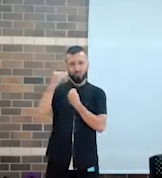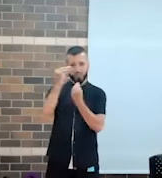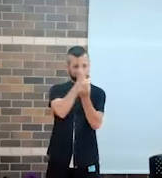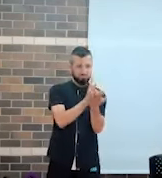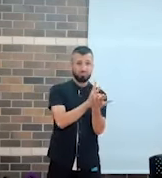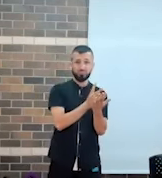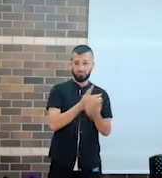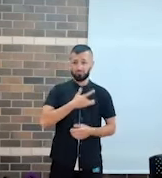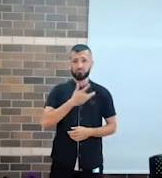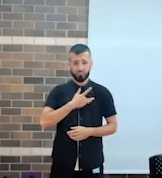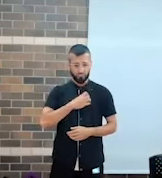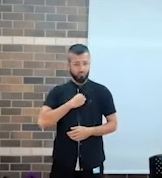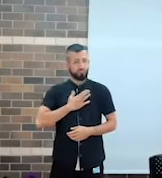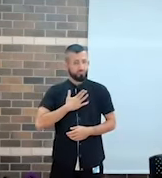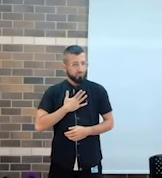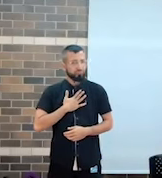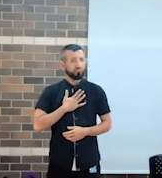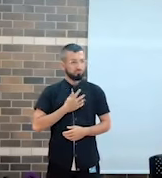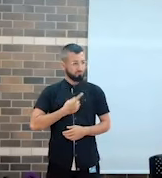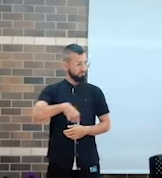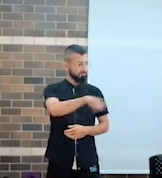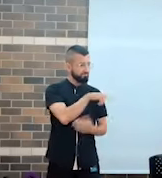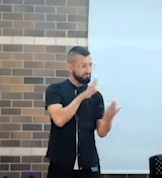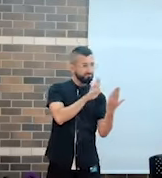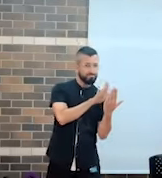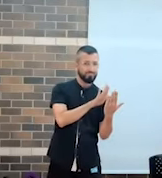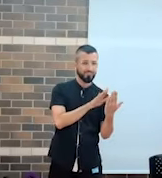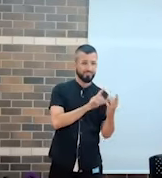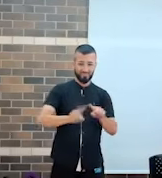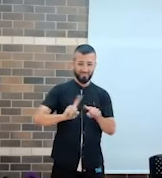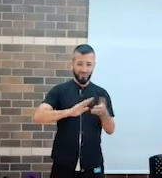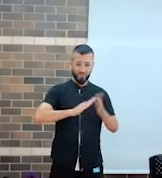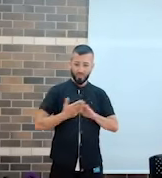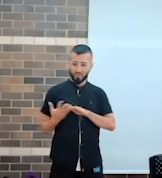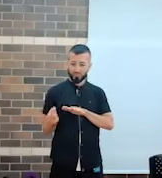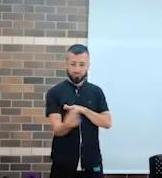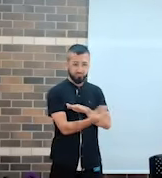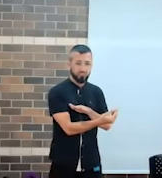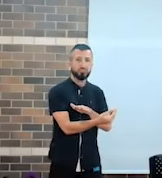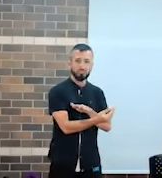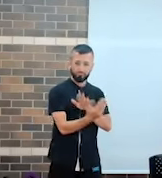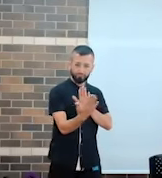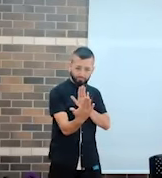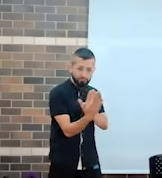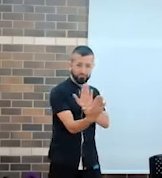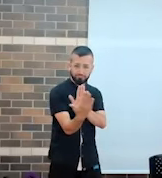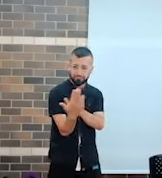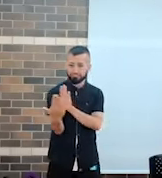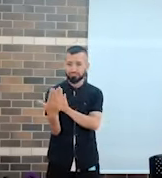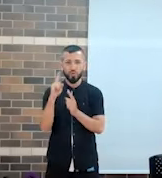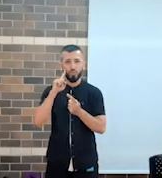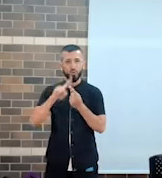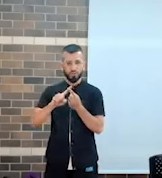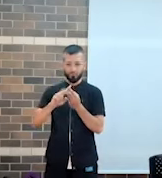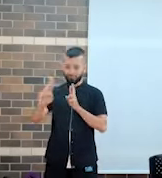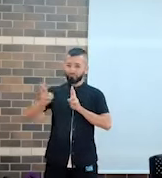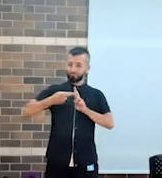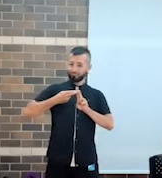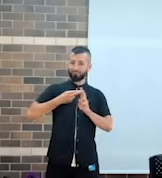se han vuelto una oportunidad también de acercar a las comunidades universitarias, pero también a las comunidades externas al reconocimiento de la